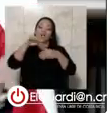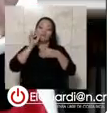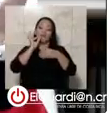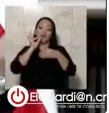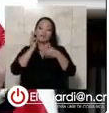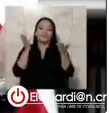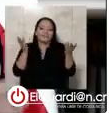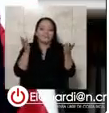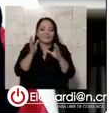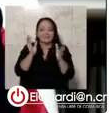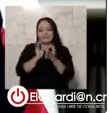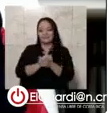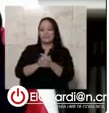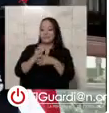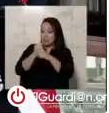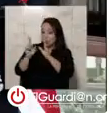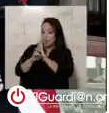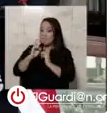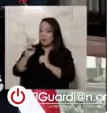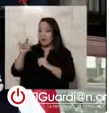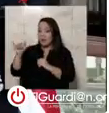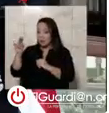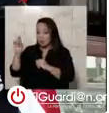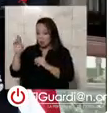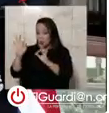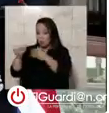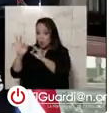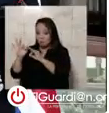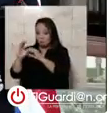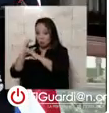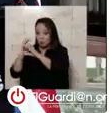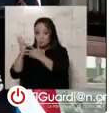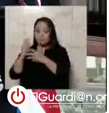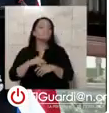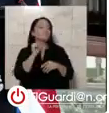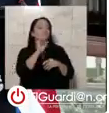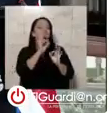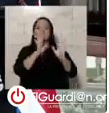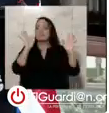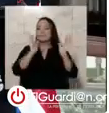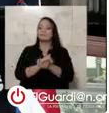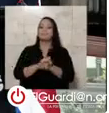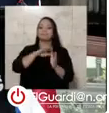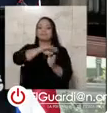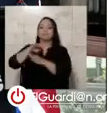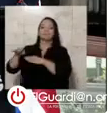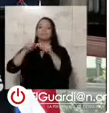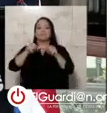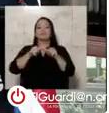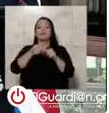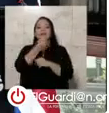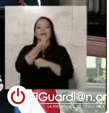hacerlo, se hizo bajo la ley. ¿Cierto o no, don Alejandro? Así es. Ok, nada más. Continuamos ahora con